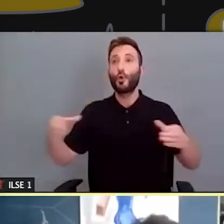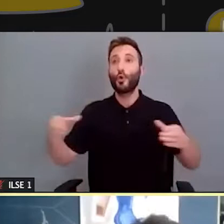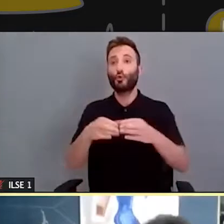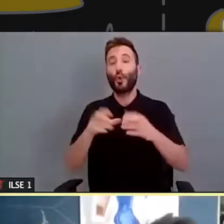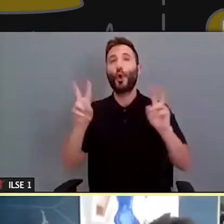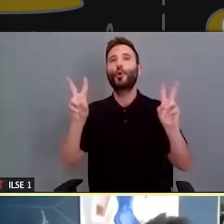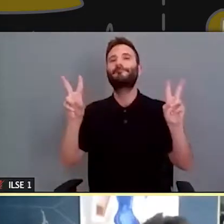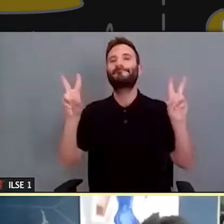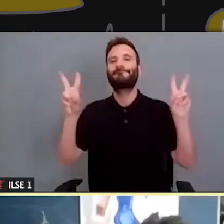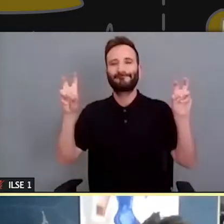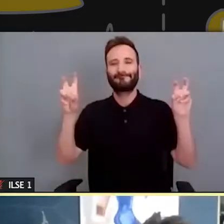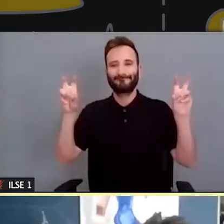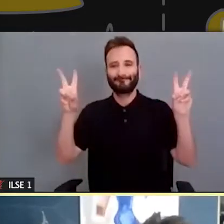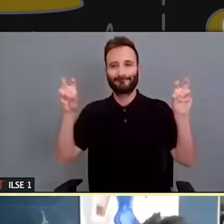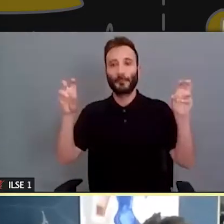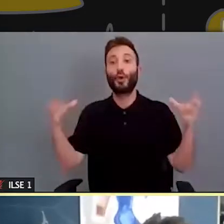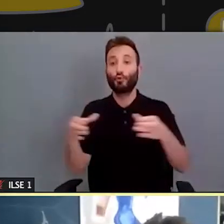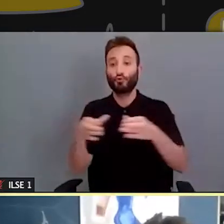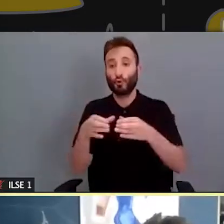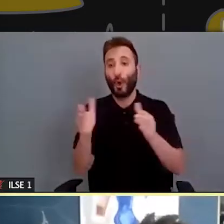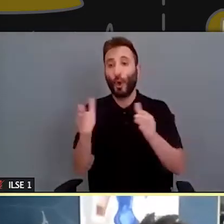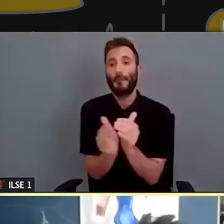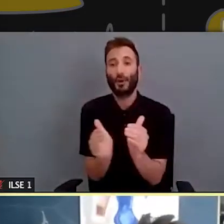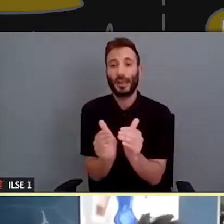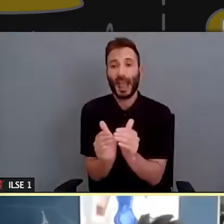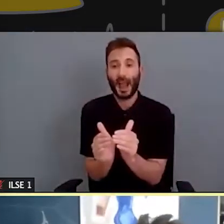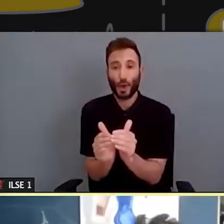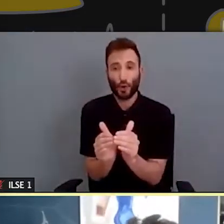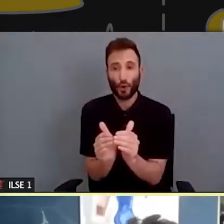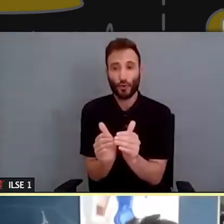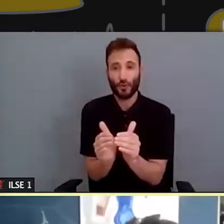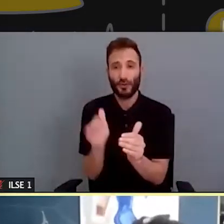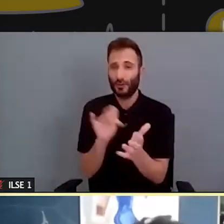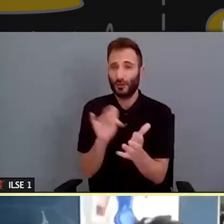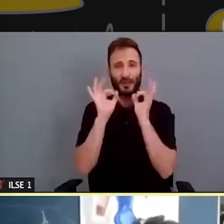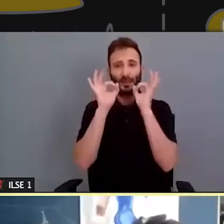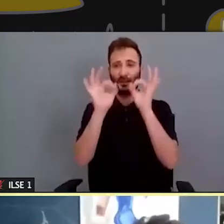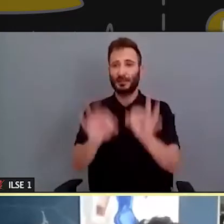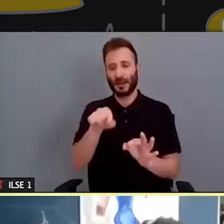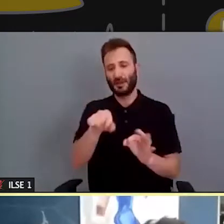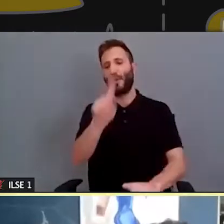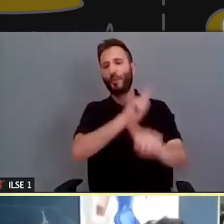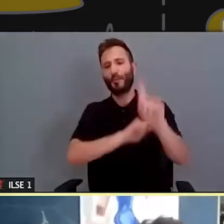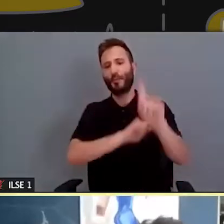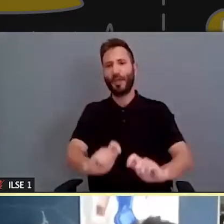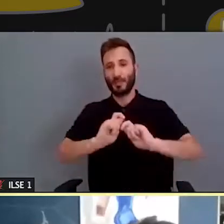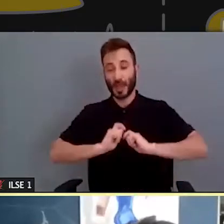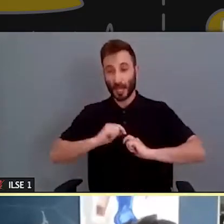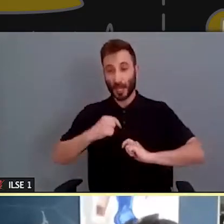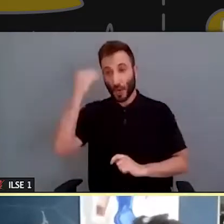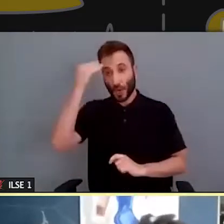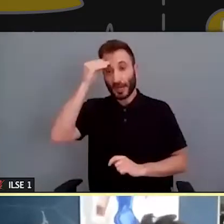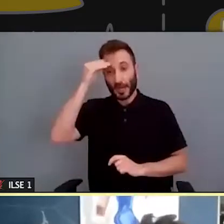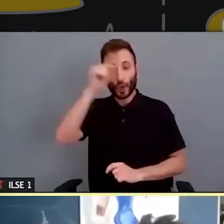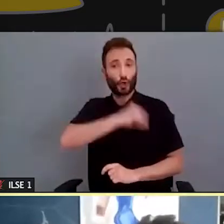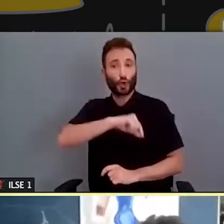comillas, minoritario, que no sea el mainstream, pues siempre provoca problemas. Pero yo creo que la nueva conciencia social y